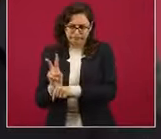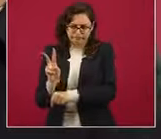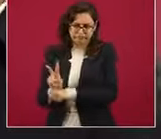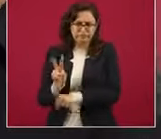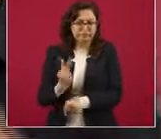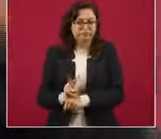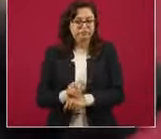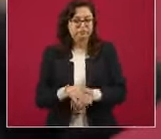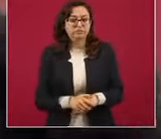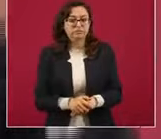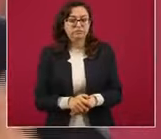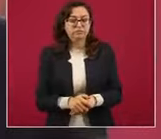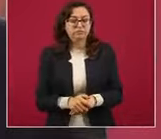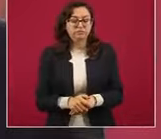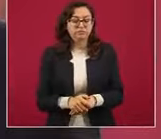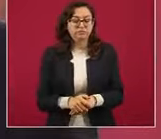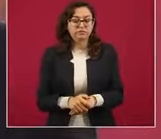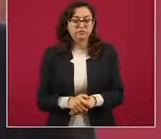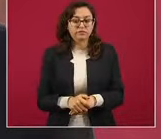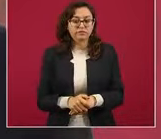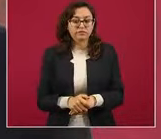Sí, con la cosa esta de que